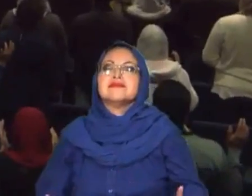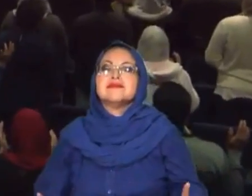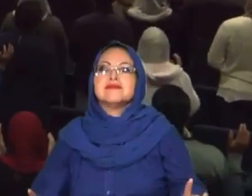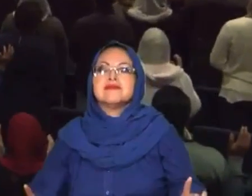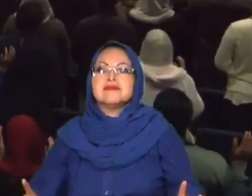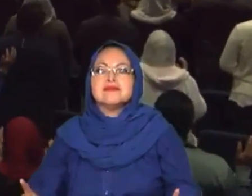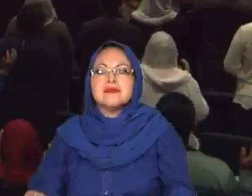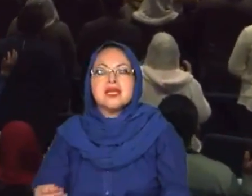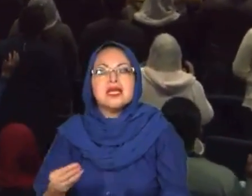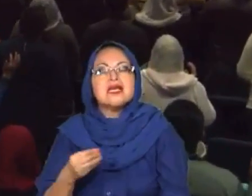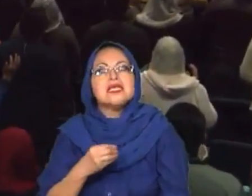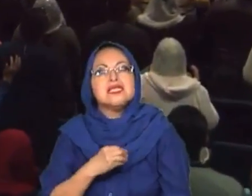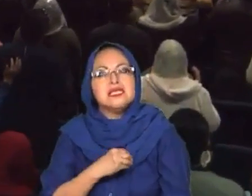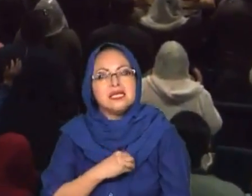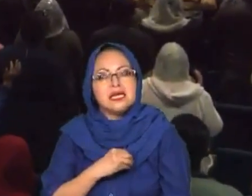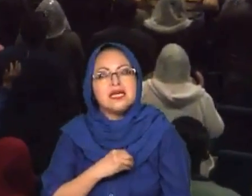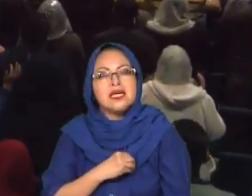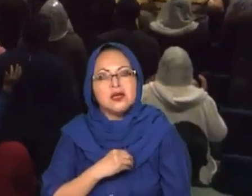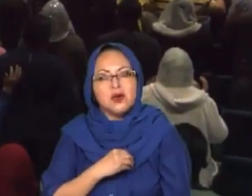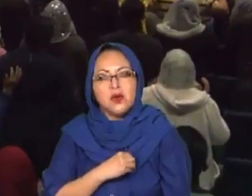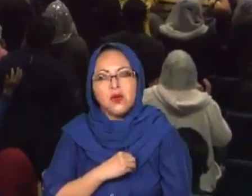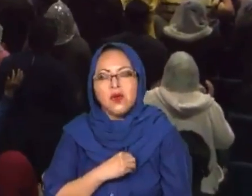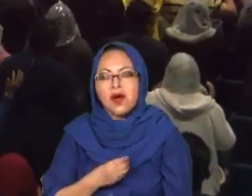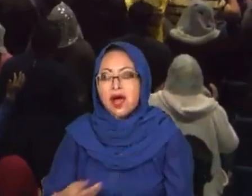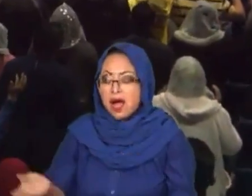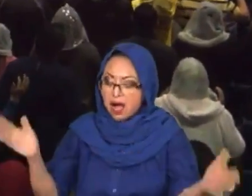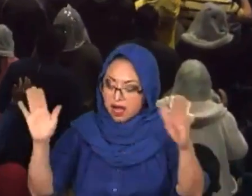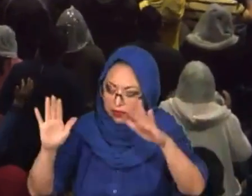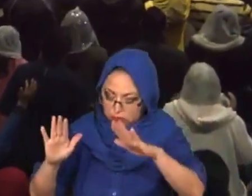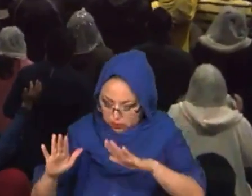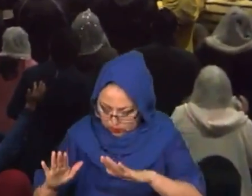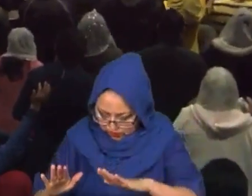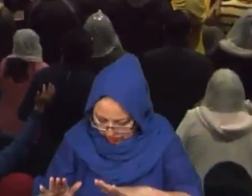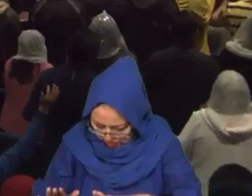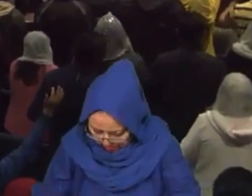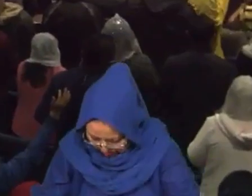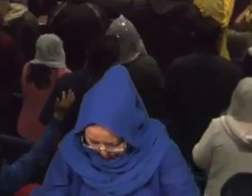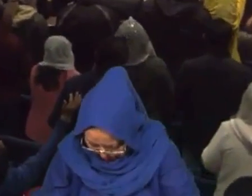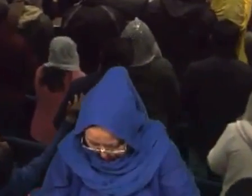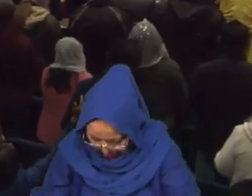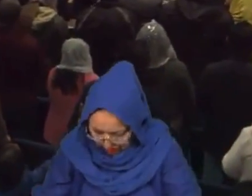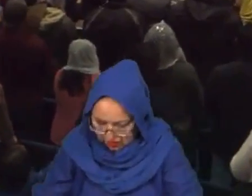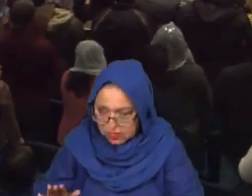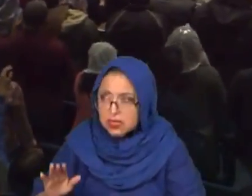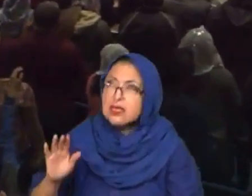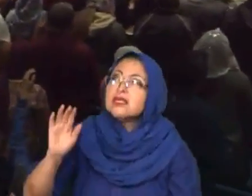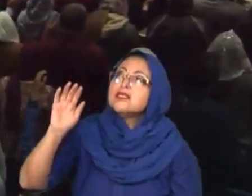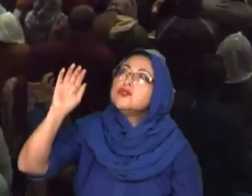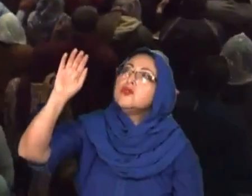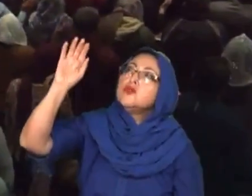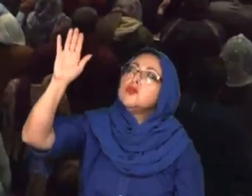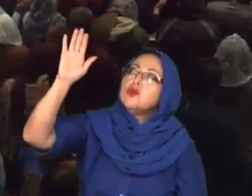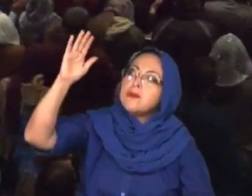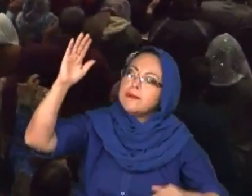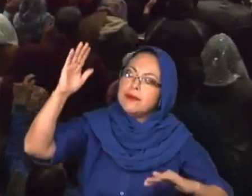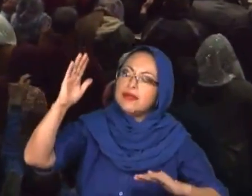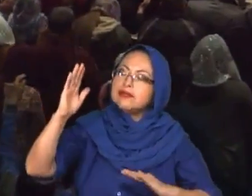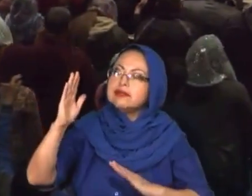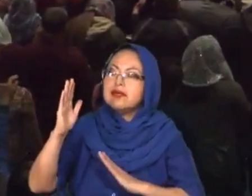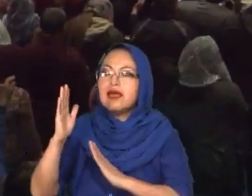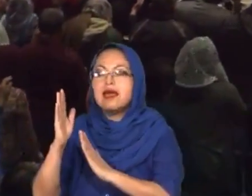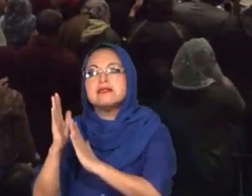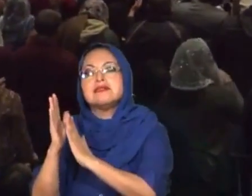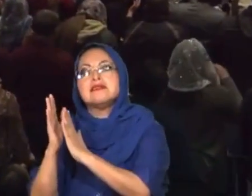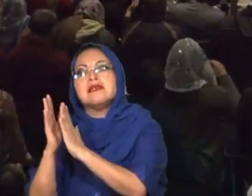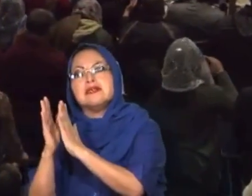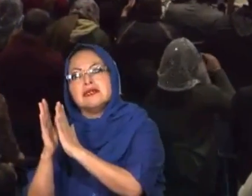Quiero entrar, adorar al santo lugar